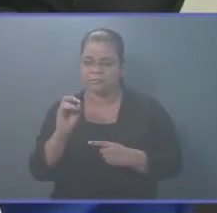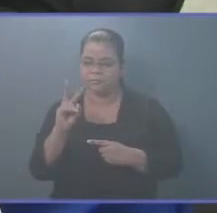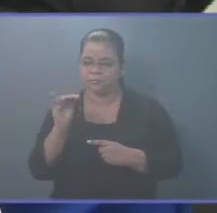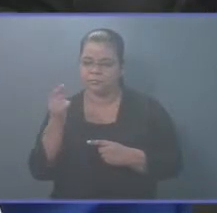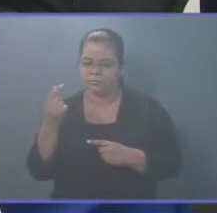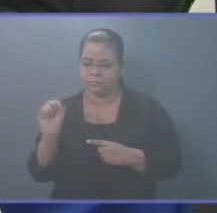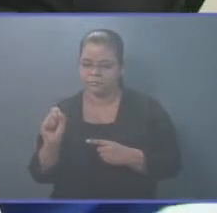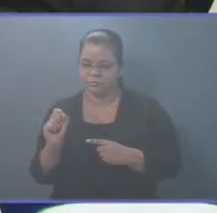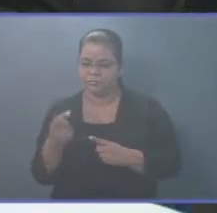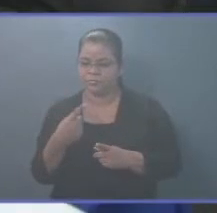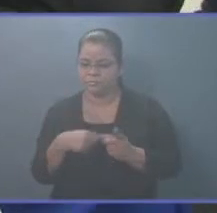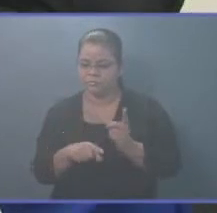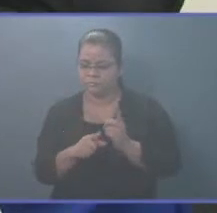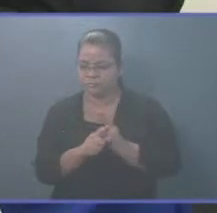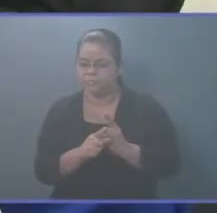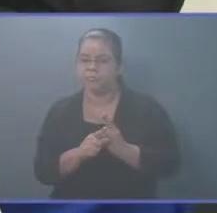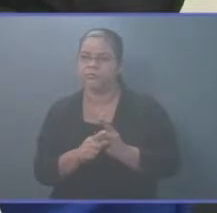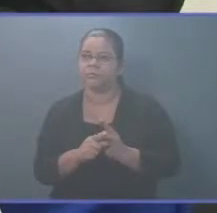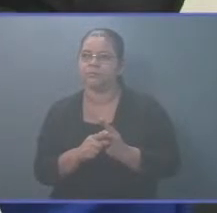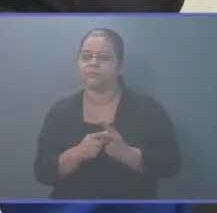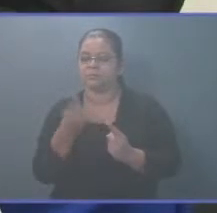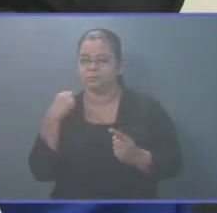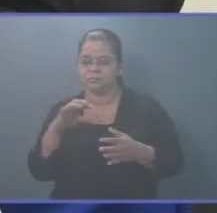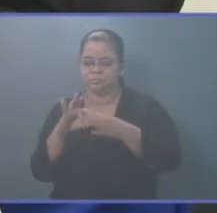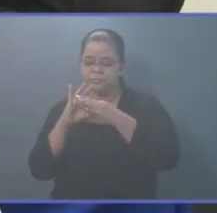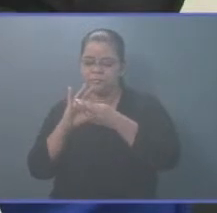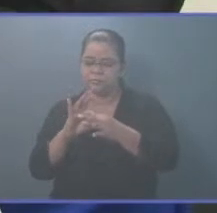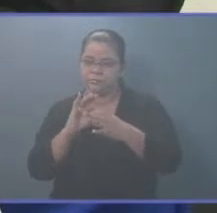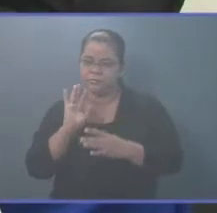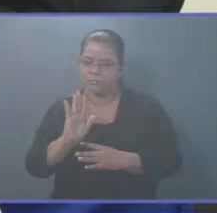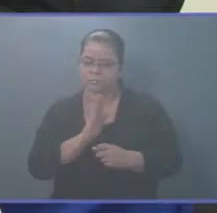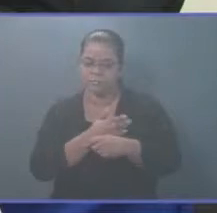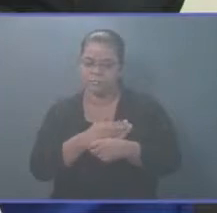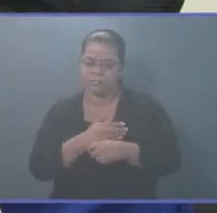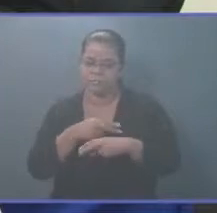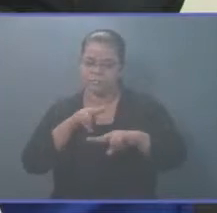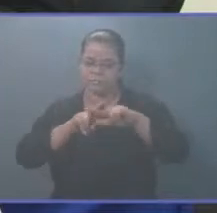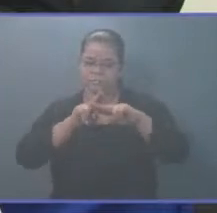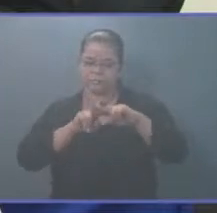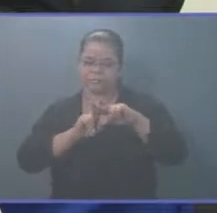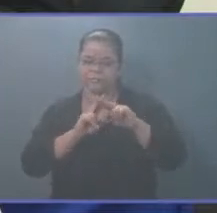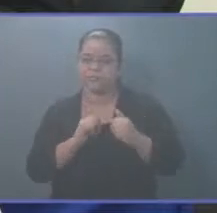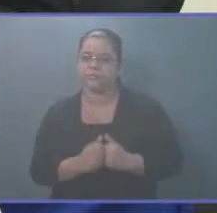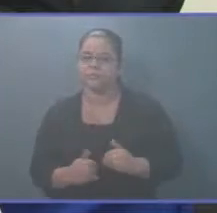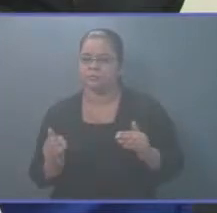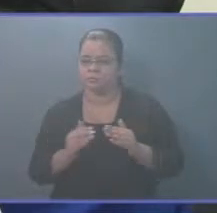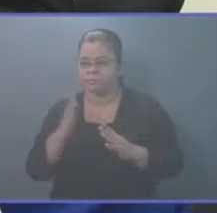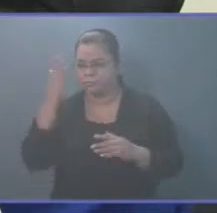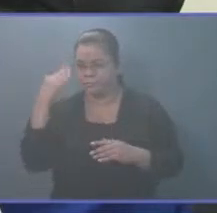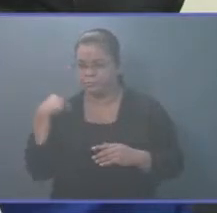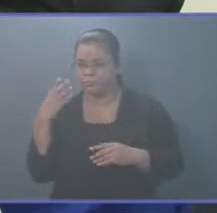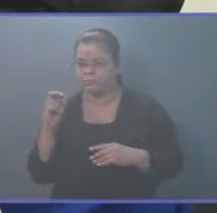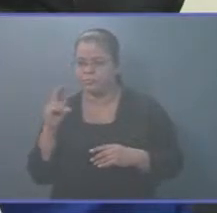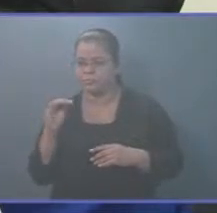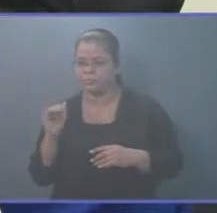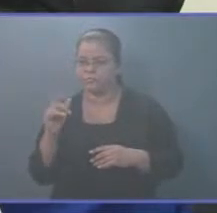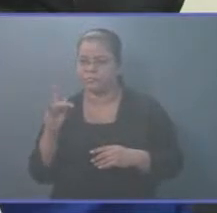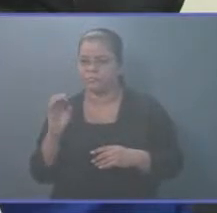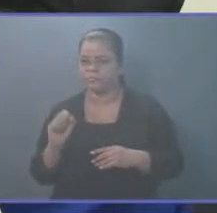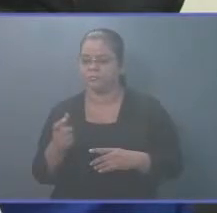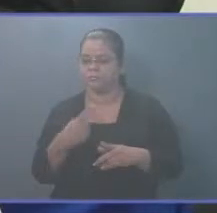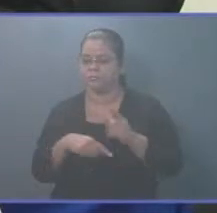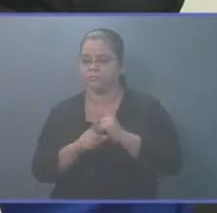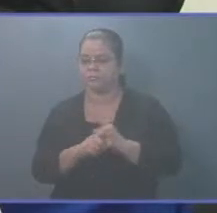Vargas Valdés, mediante la correspondiente nota del coordinador del Grupo Parlamentario de Arena, y Sonia López, en sustitución del